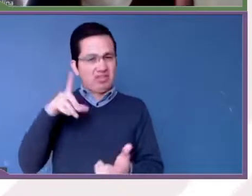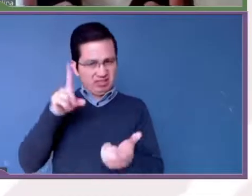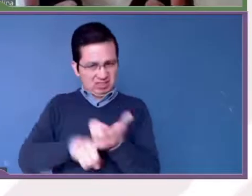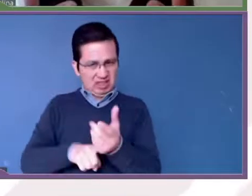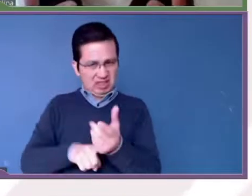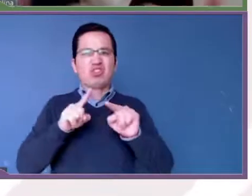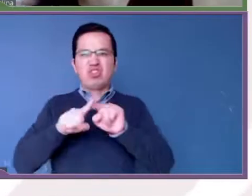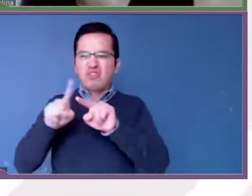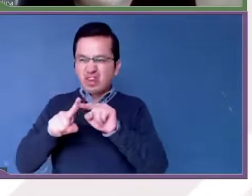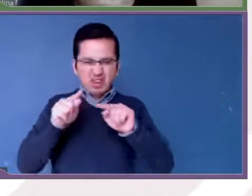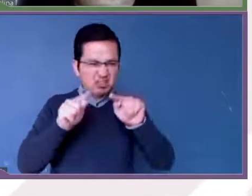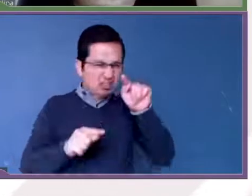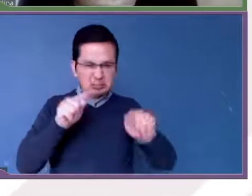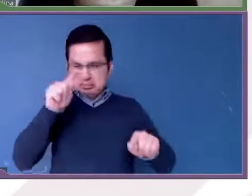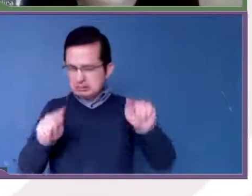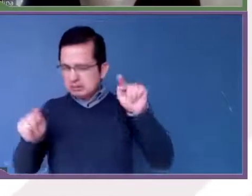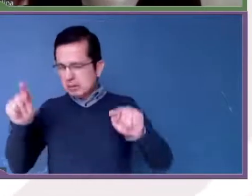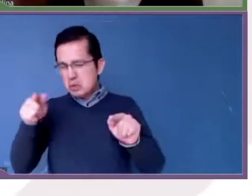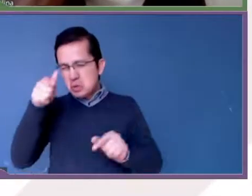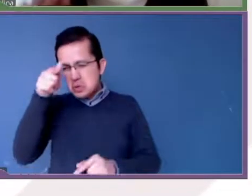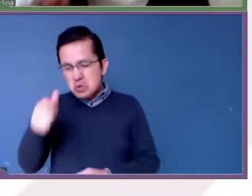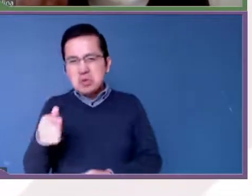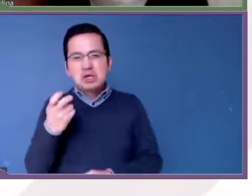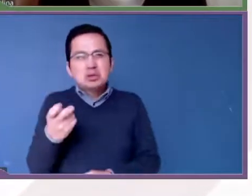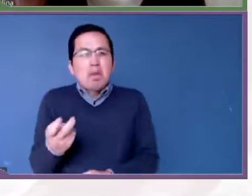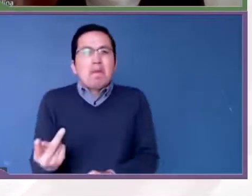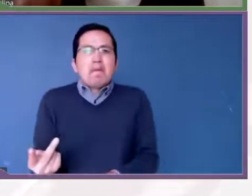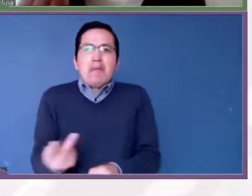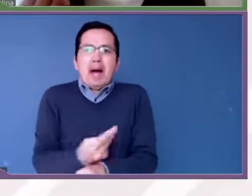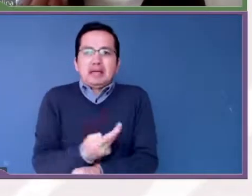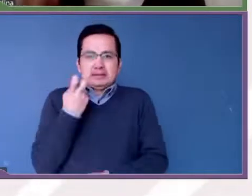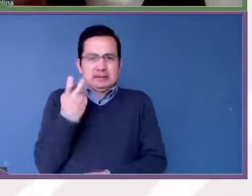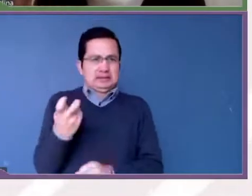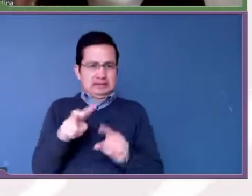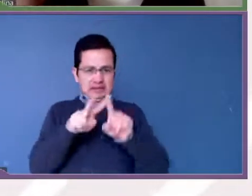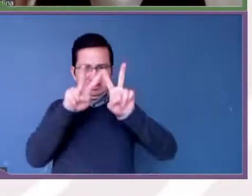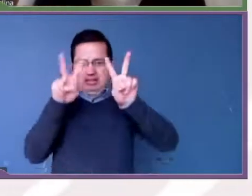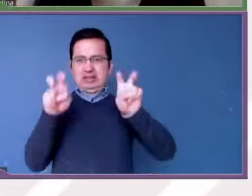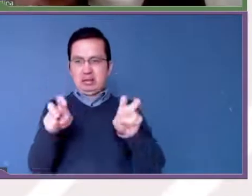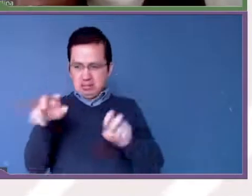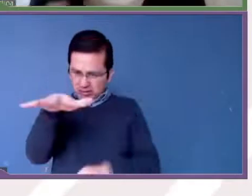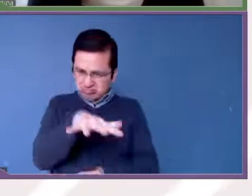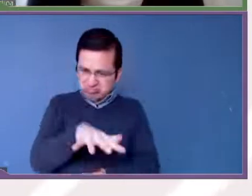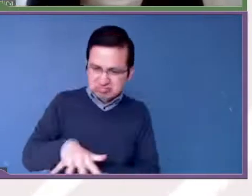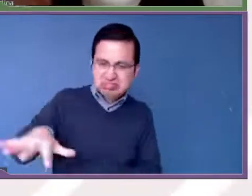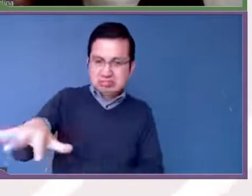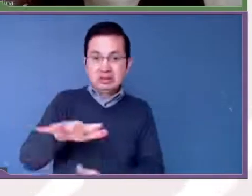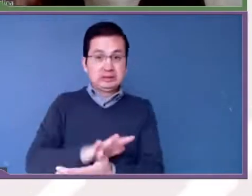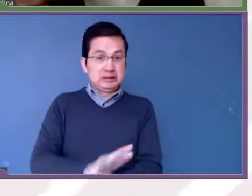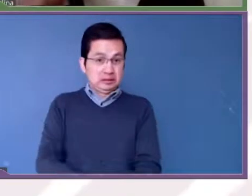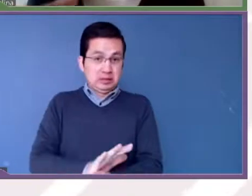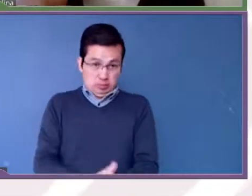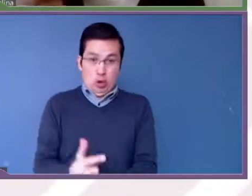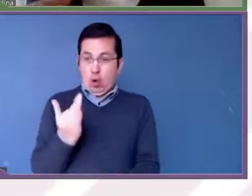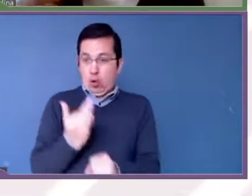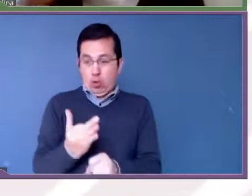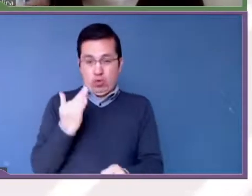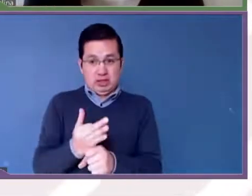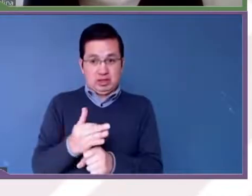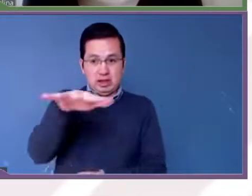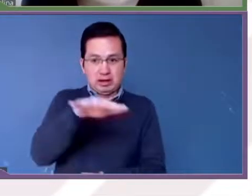tendencias, estas descripciones de una situación, de un fenómeno que está en este momento, que fue